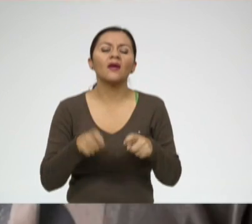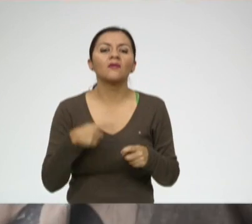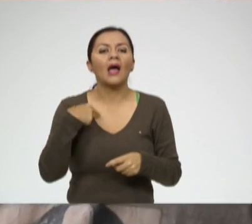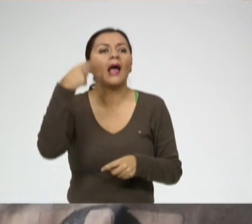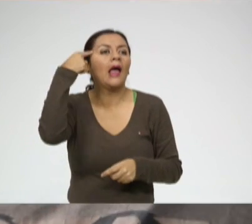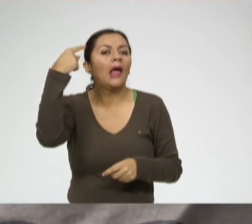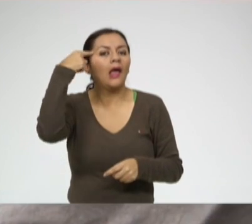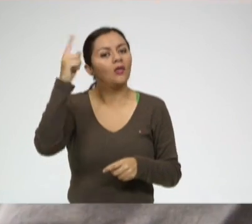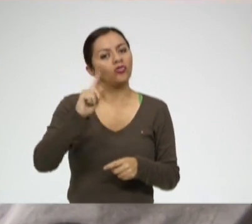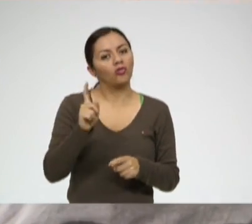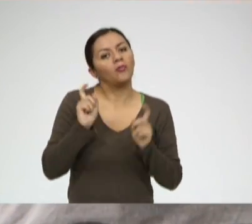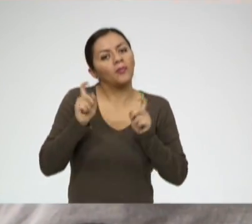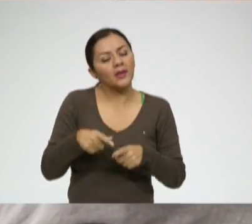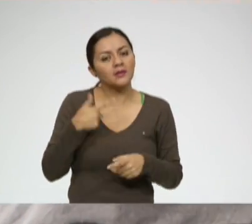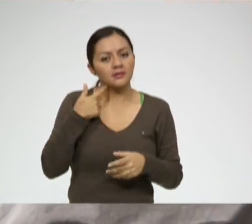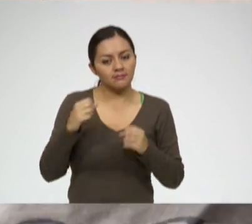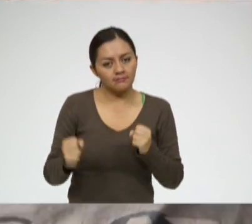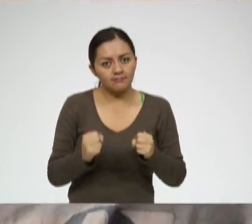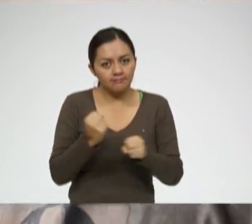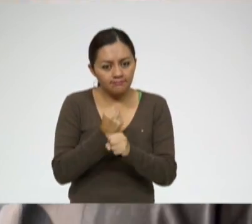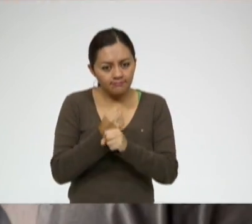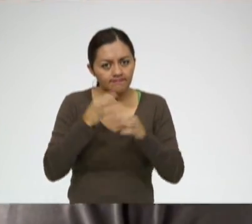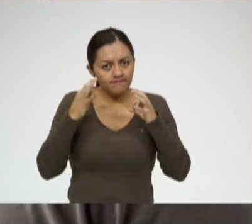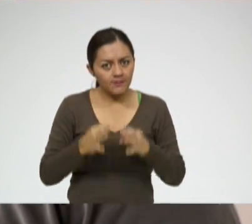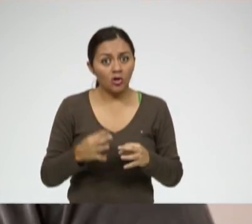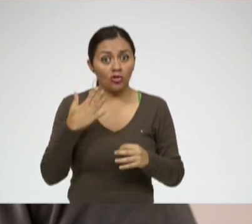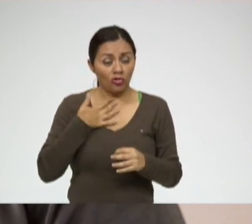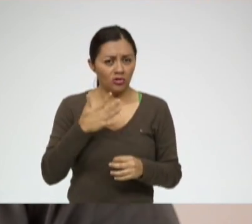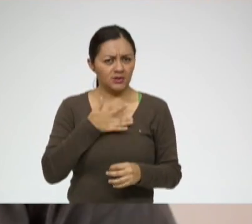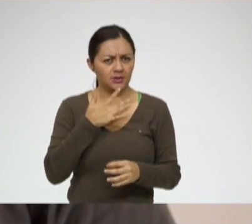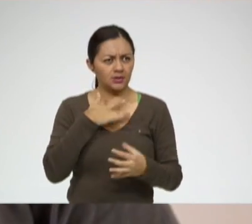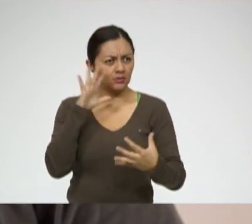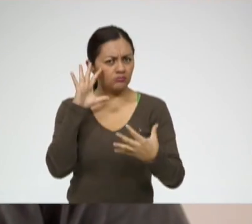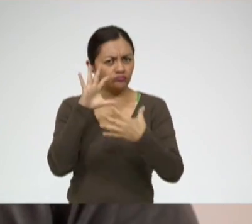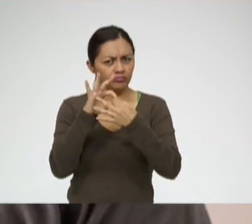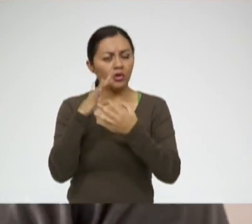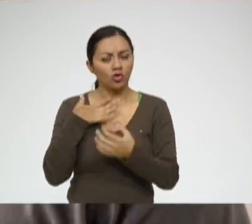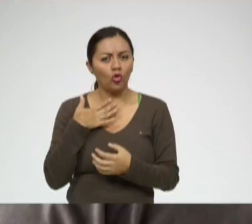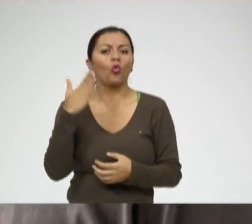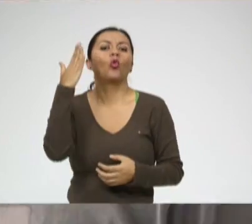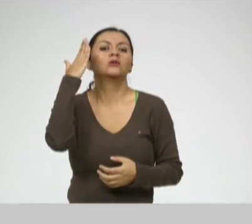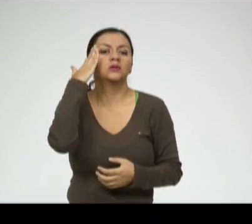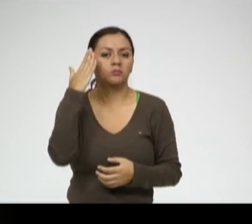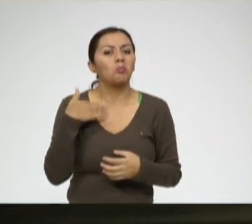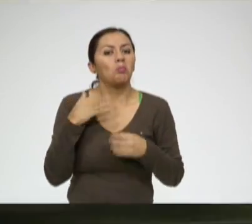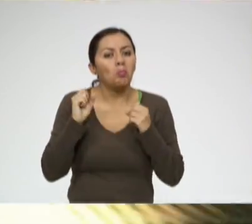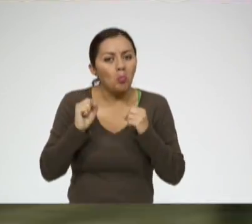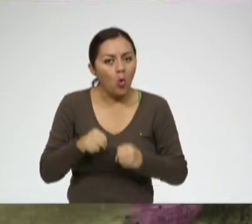accionar. Ya. Y yo siento esa convicción, siento que yo sé que yo puedo cambiar.